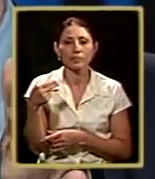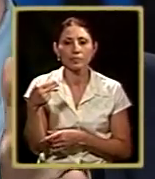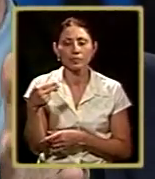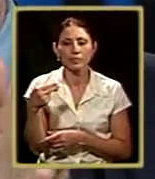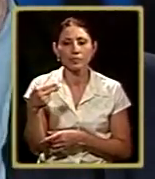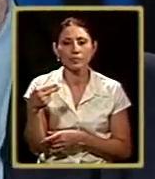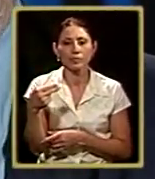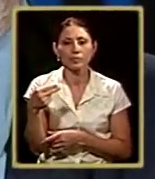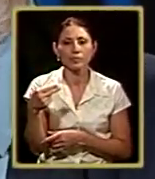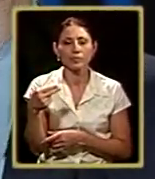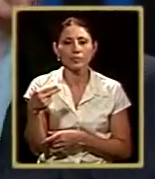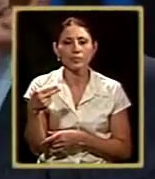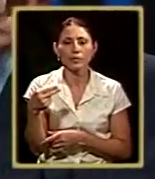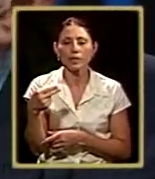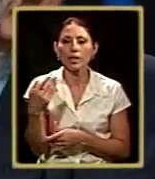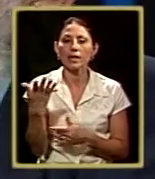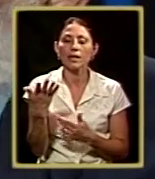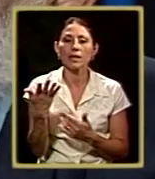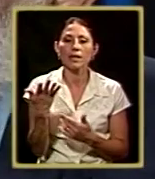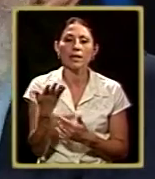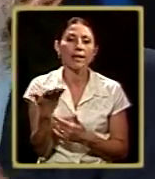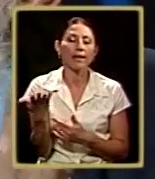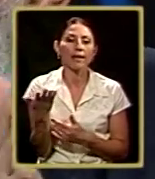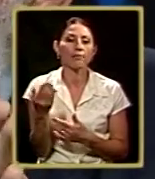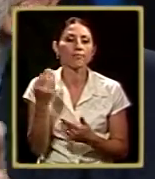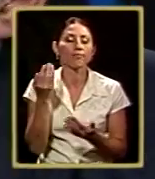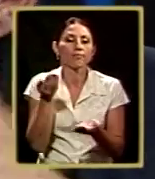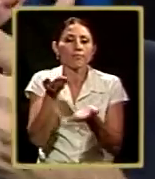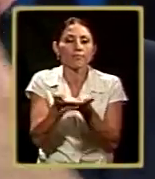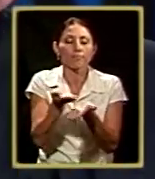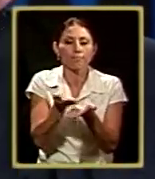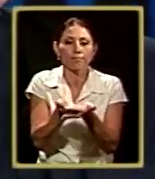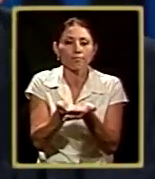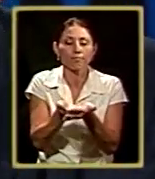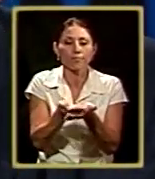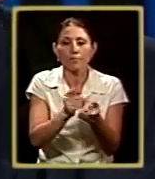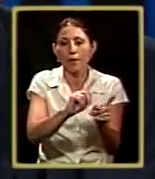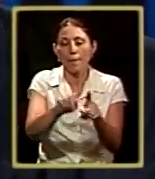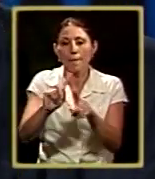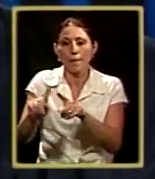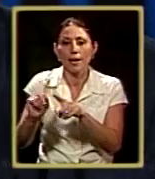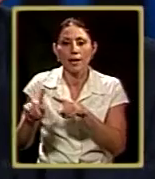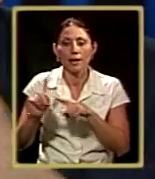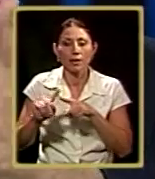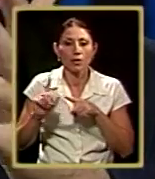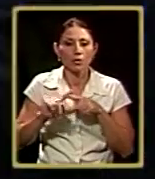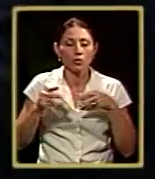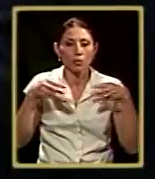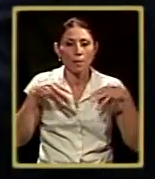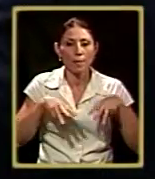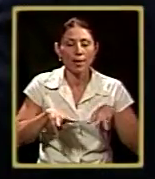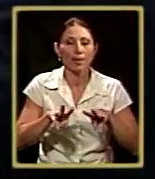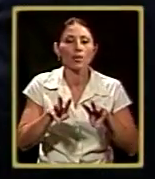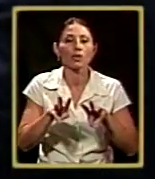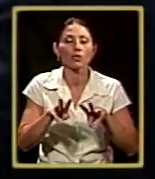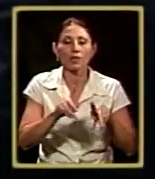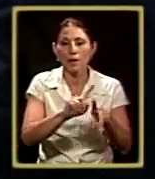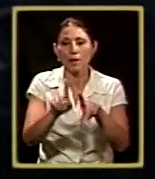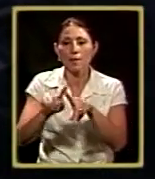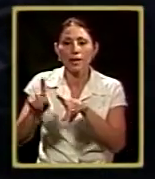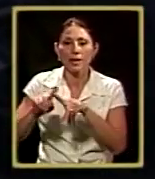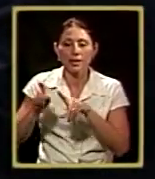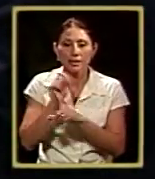que indica o que plantea varios medios y varias